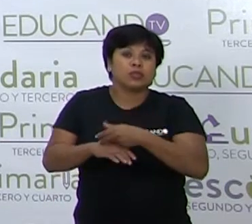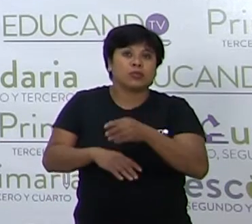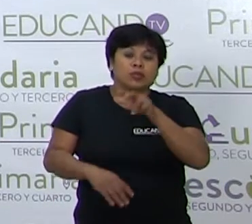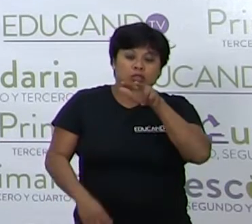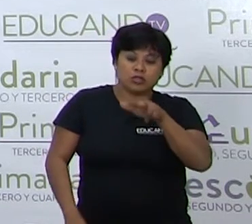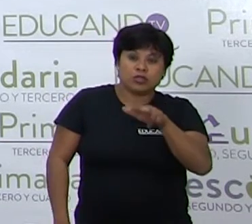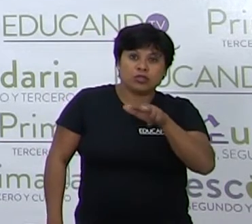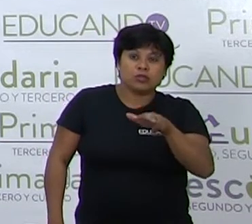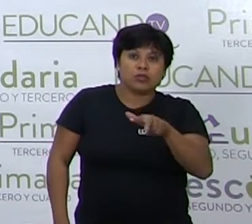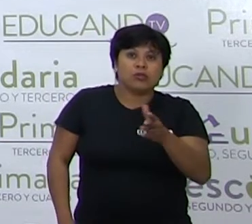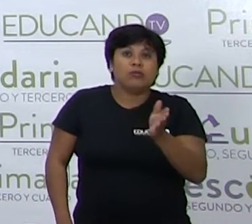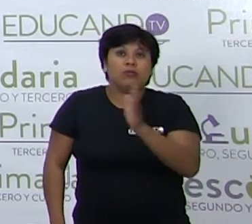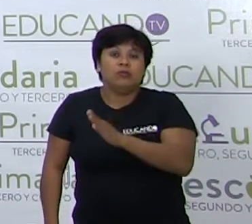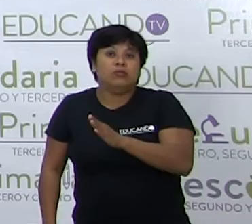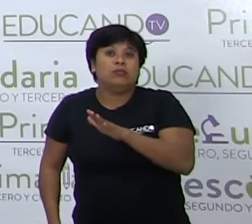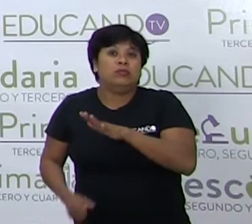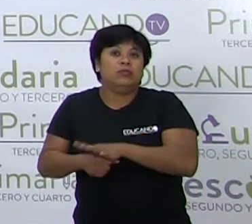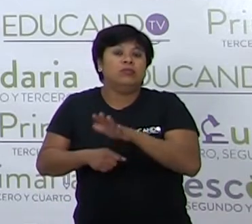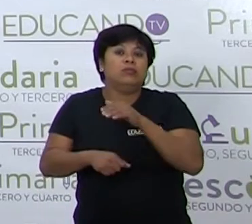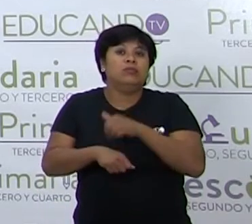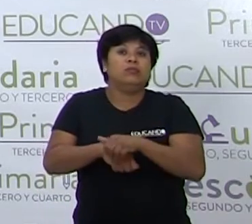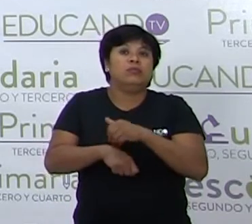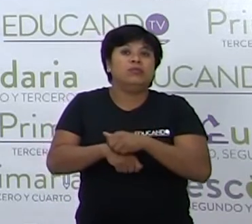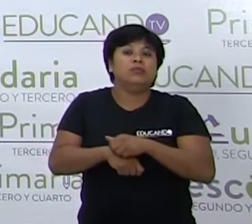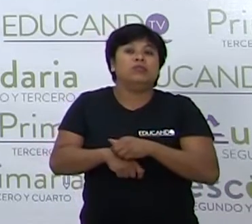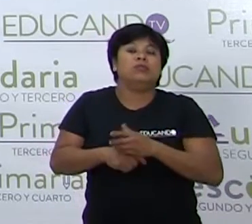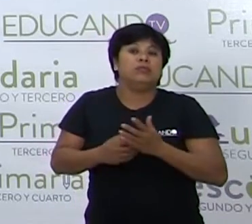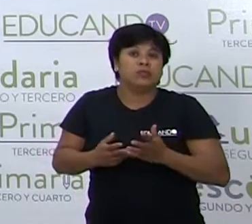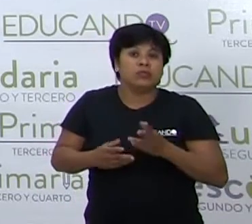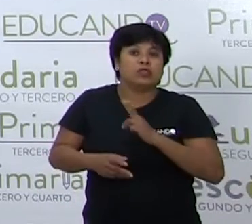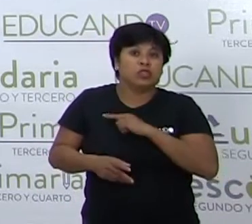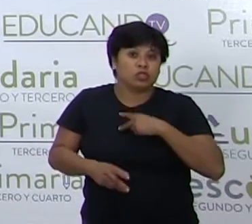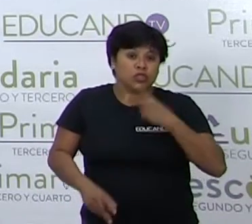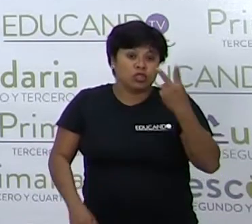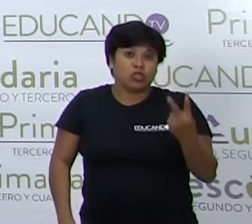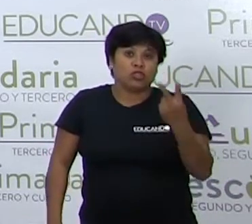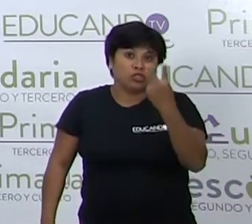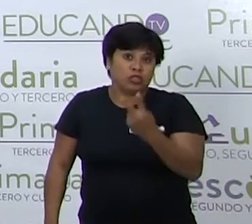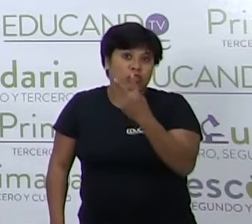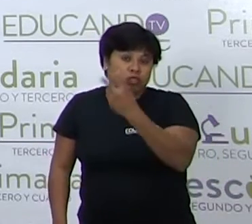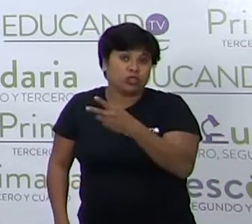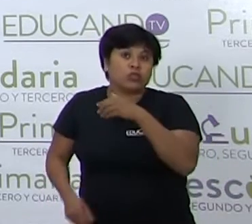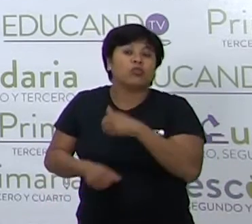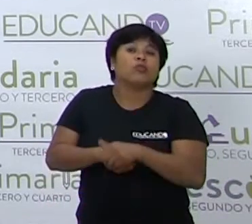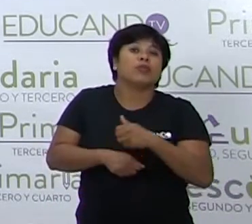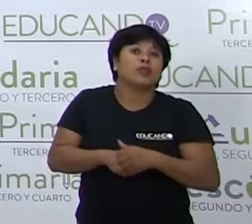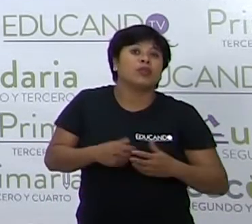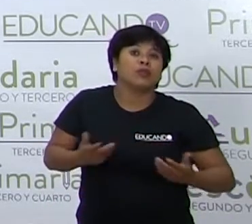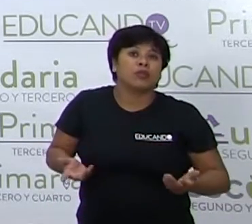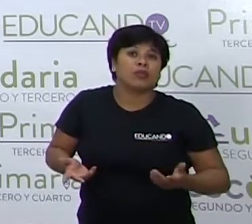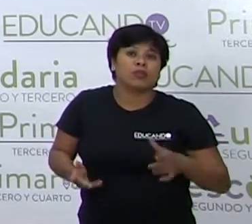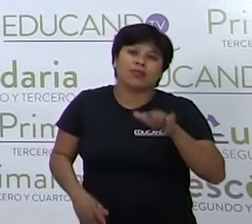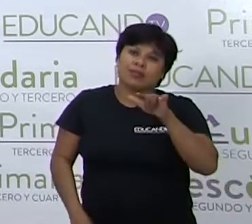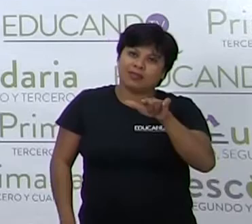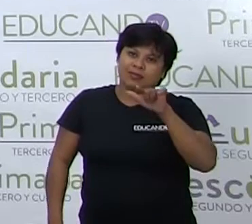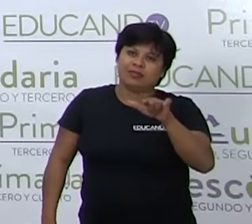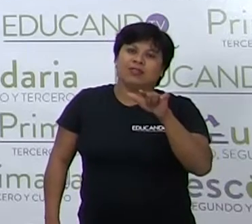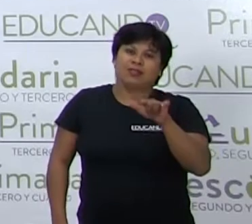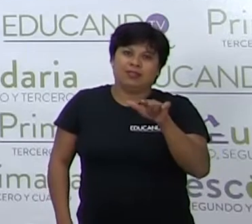del 18, estaríamos acomodando, si vamos iterando el 2, sería el número